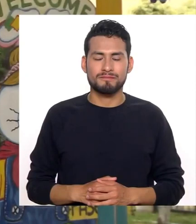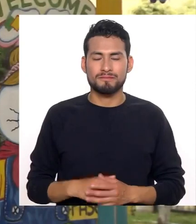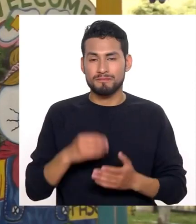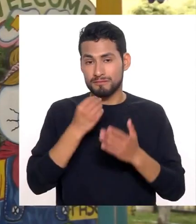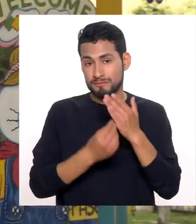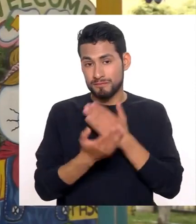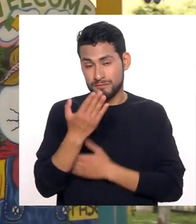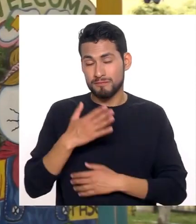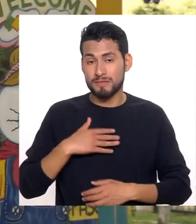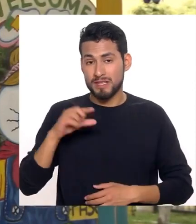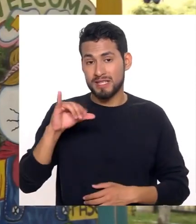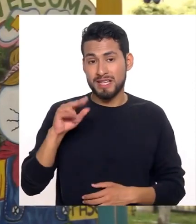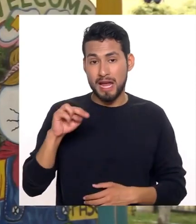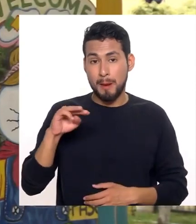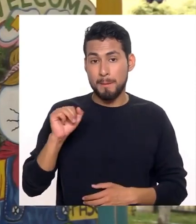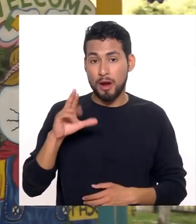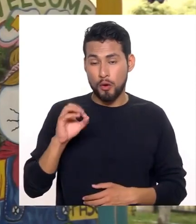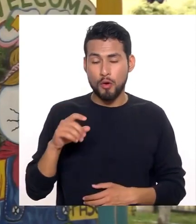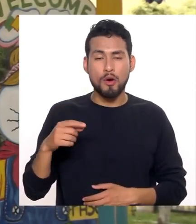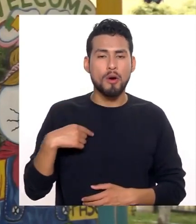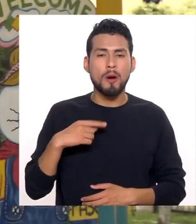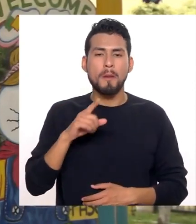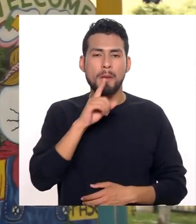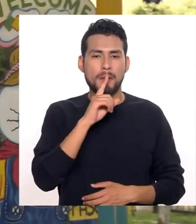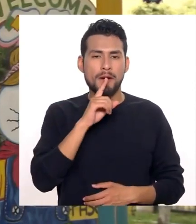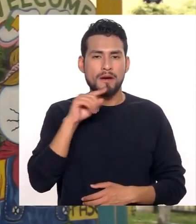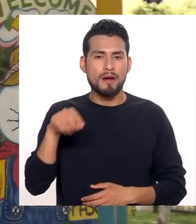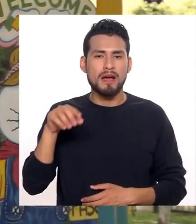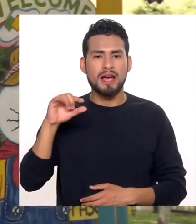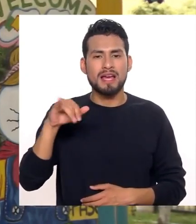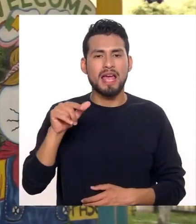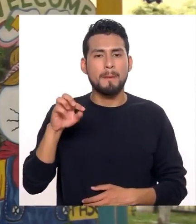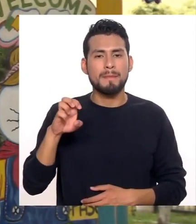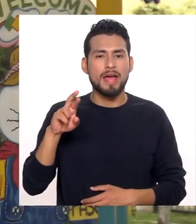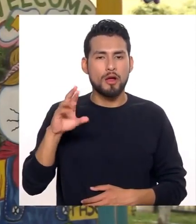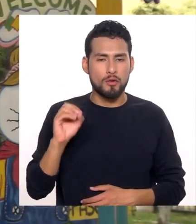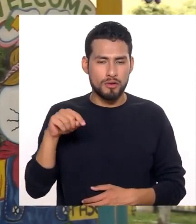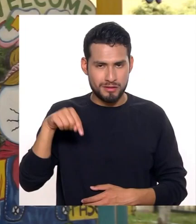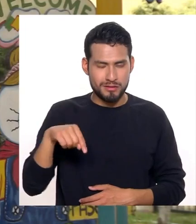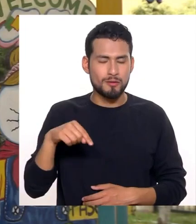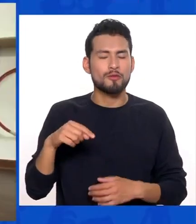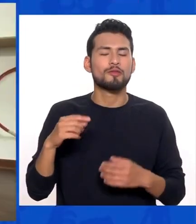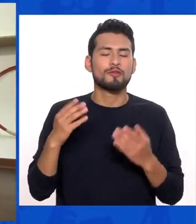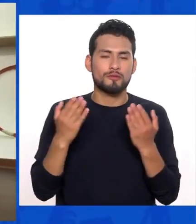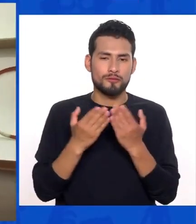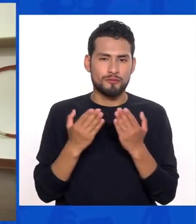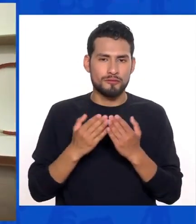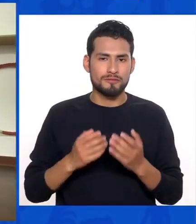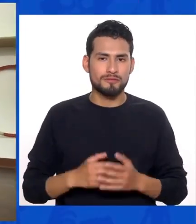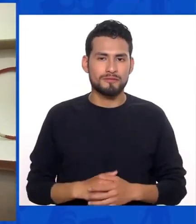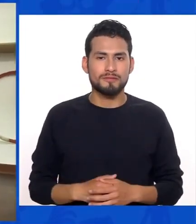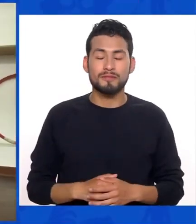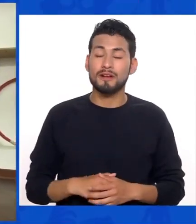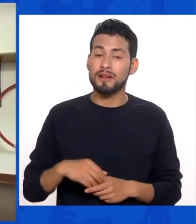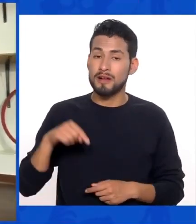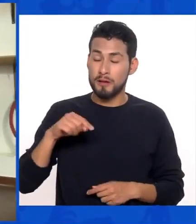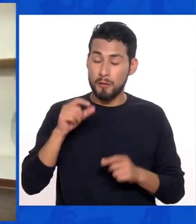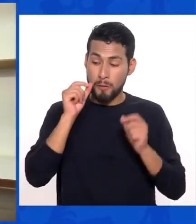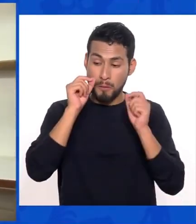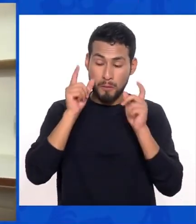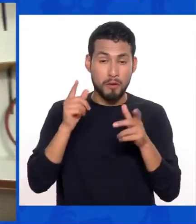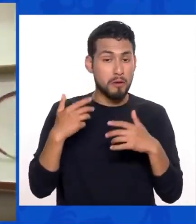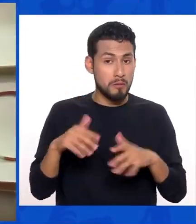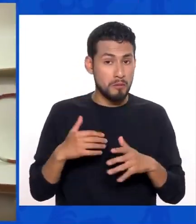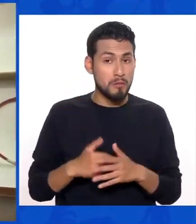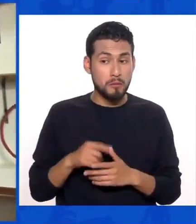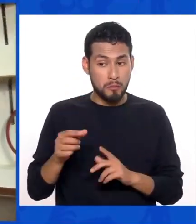Buenos días, mi nombre es Gianmarco del Águila, padre de Gianpiero del Águila, que estudia acá en el UGEL 7. Acá nos dimos una gran sorpresa que sí,